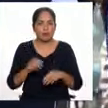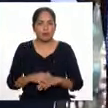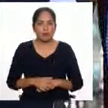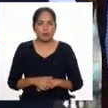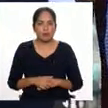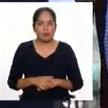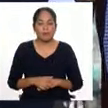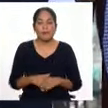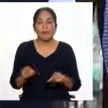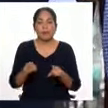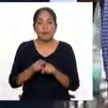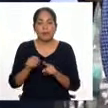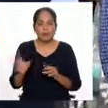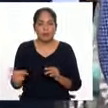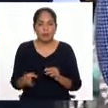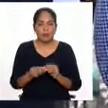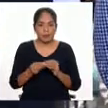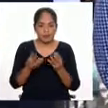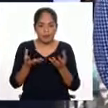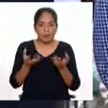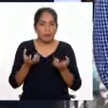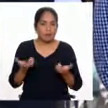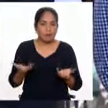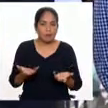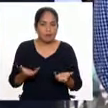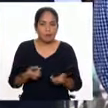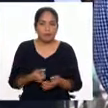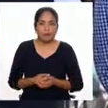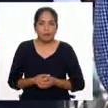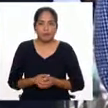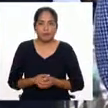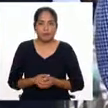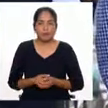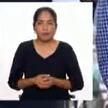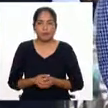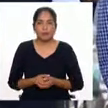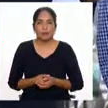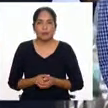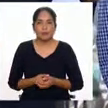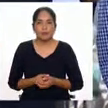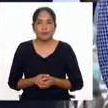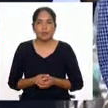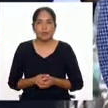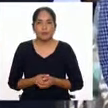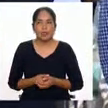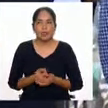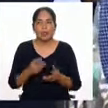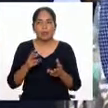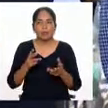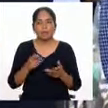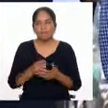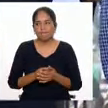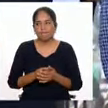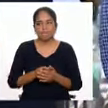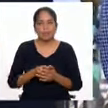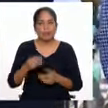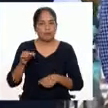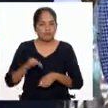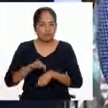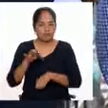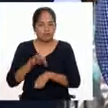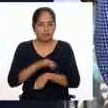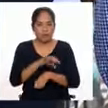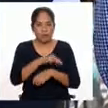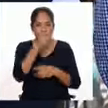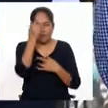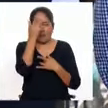Pero también queremos reconocer que el dengue nos ha ido ganando, no por